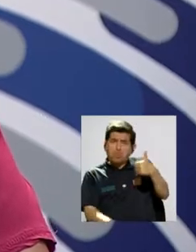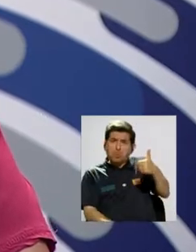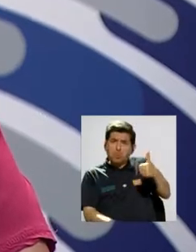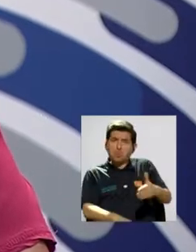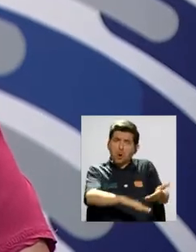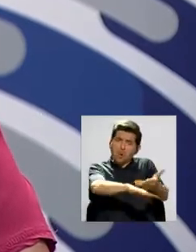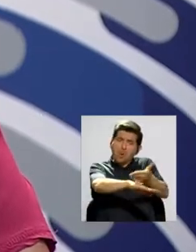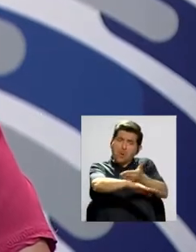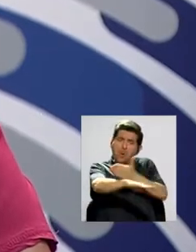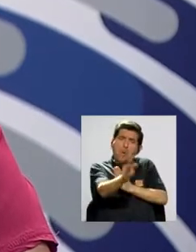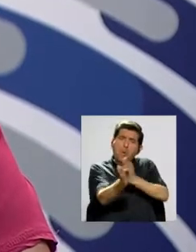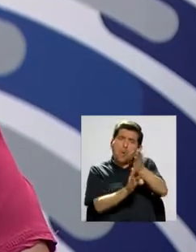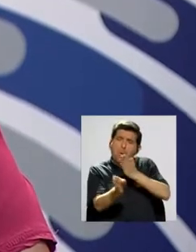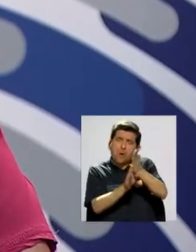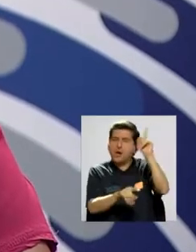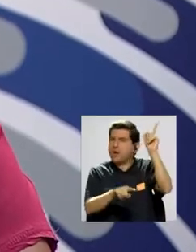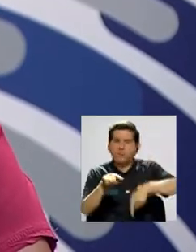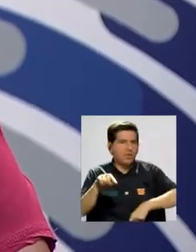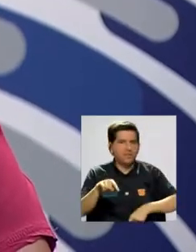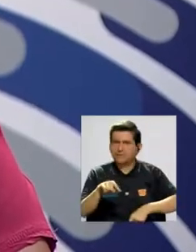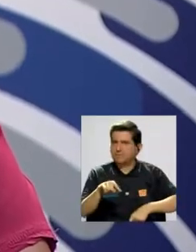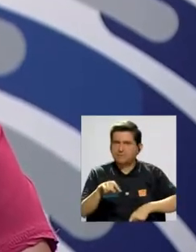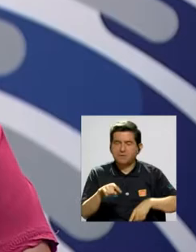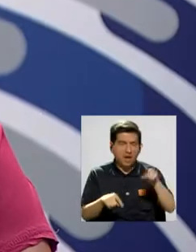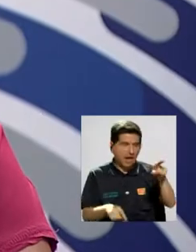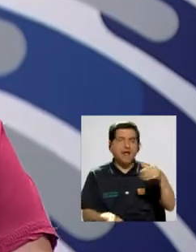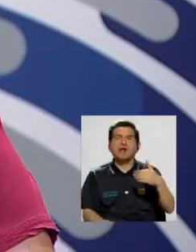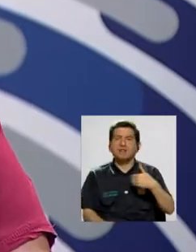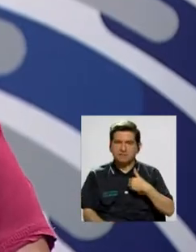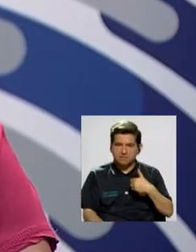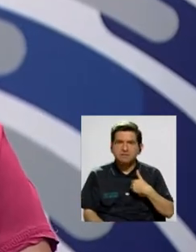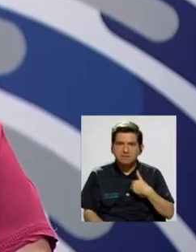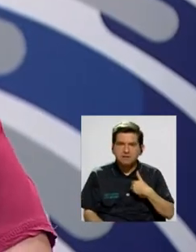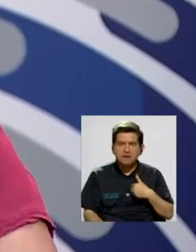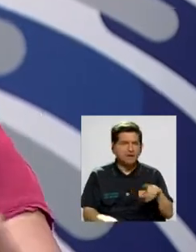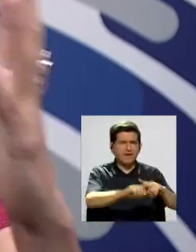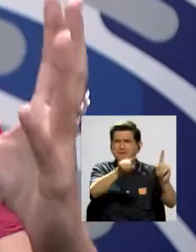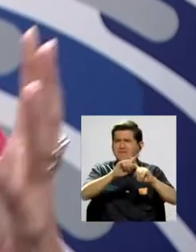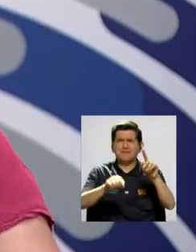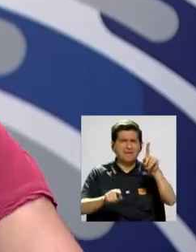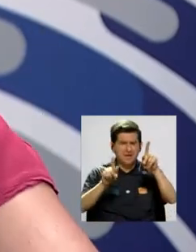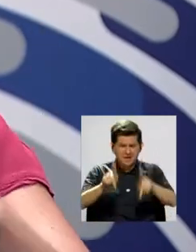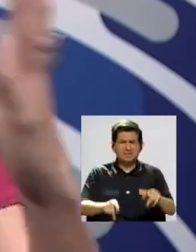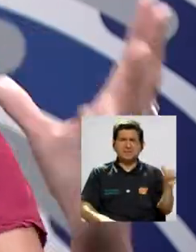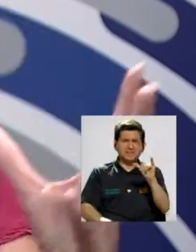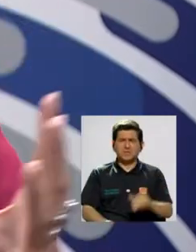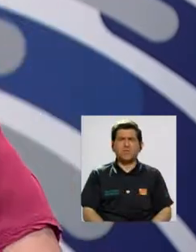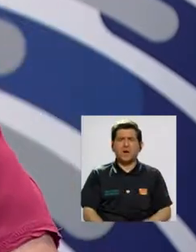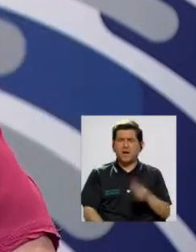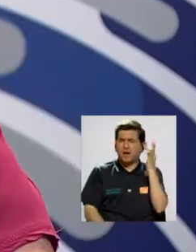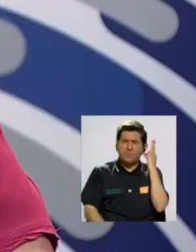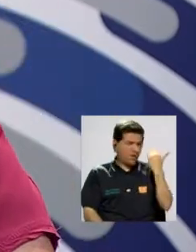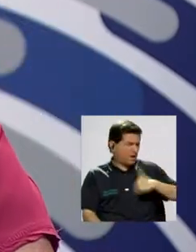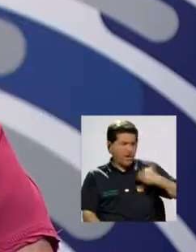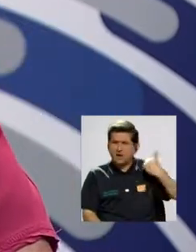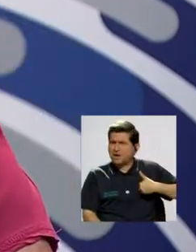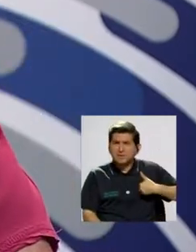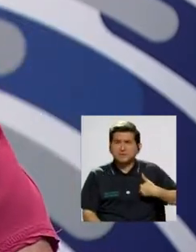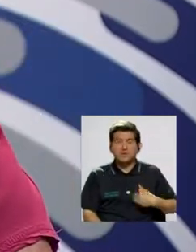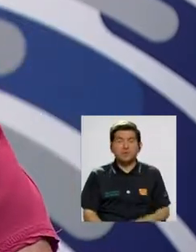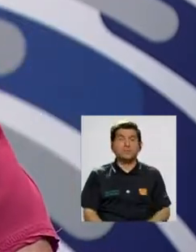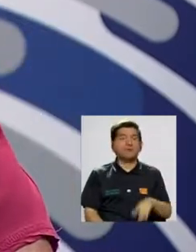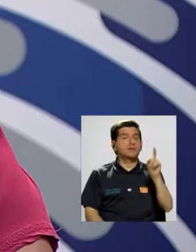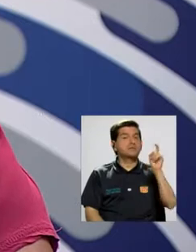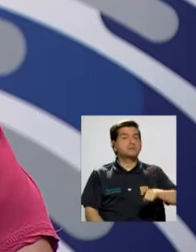adelante y sacar su carrera. Eso no puede ser. David tiene, y muchos David, y muchas Anas, y muchas Marcelas, tienen